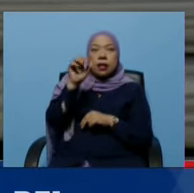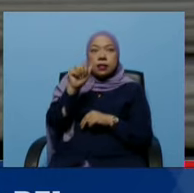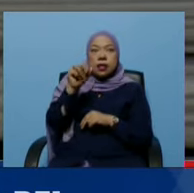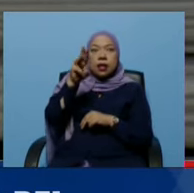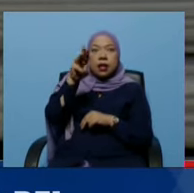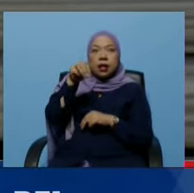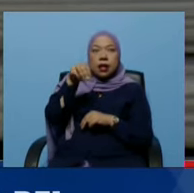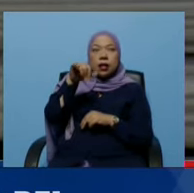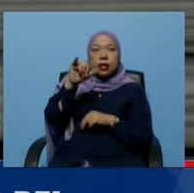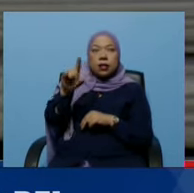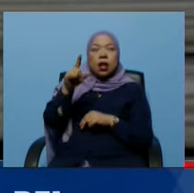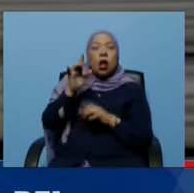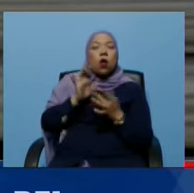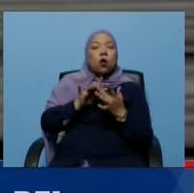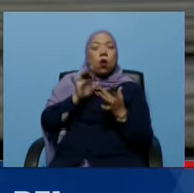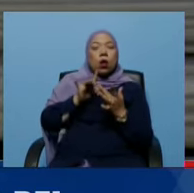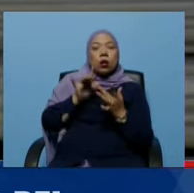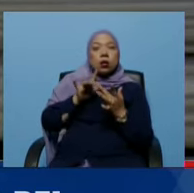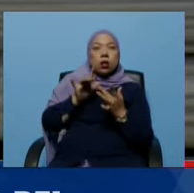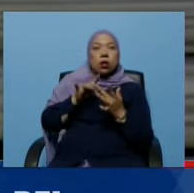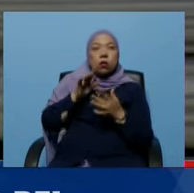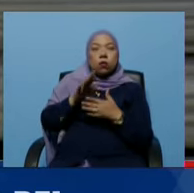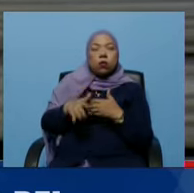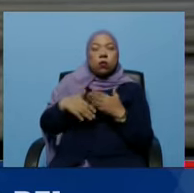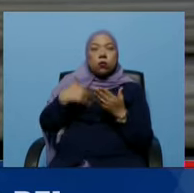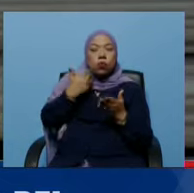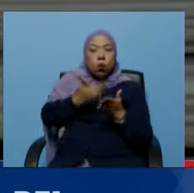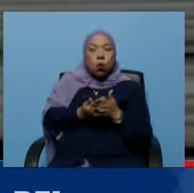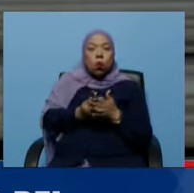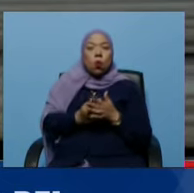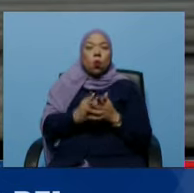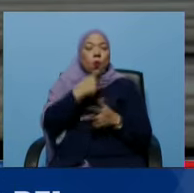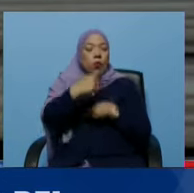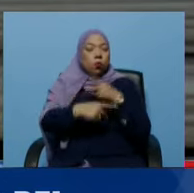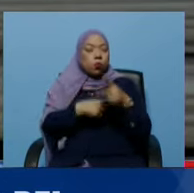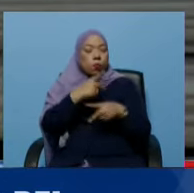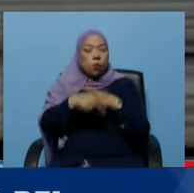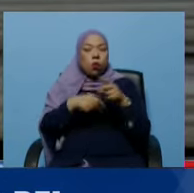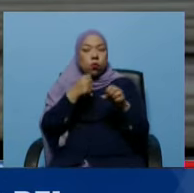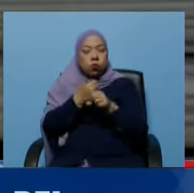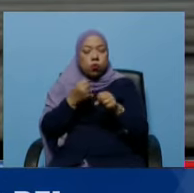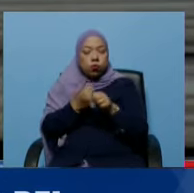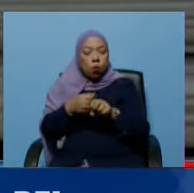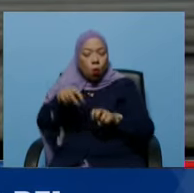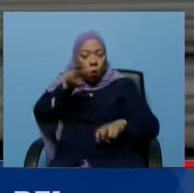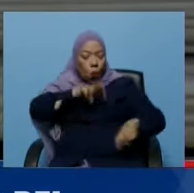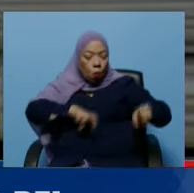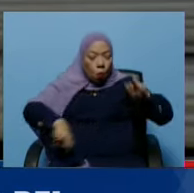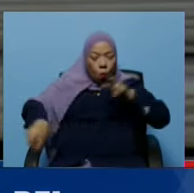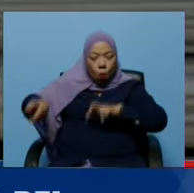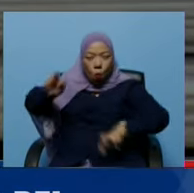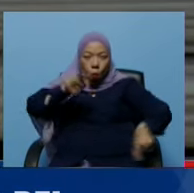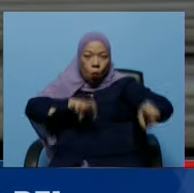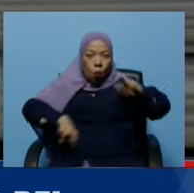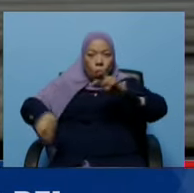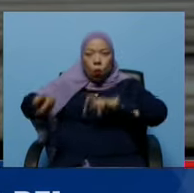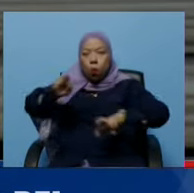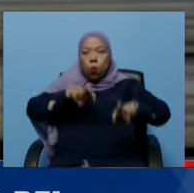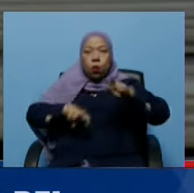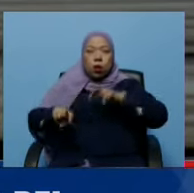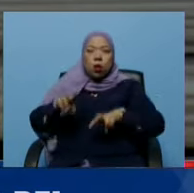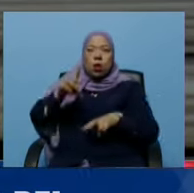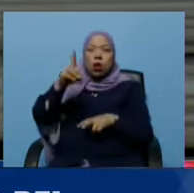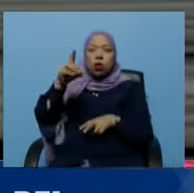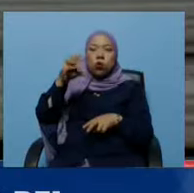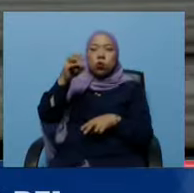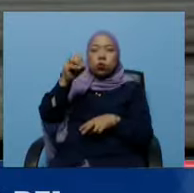vamos a darle el paseo para ver el proceso de explotación y comercialización de la